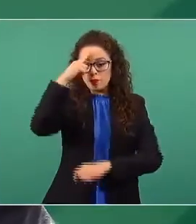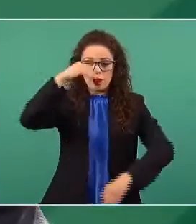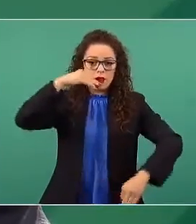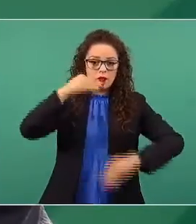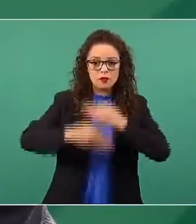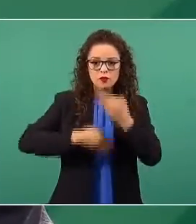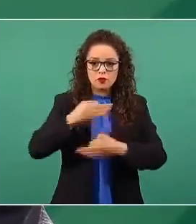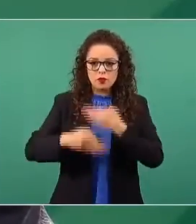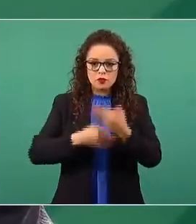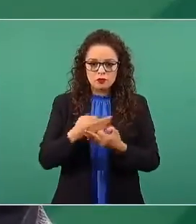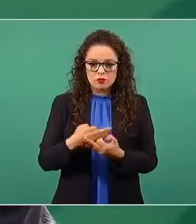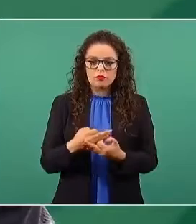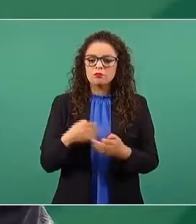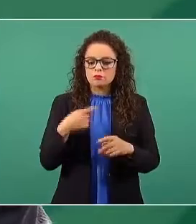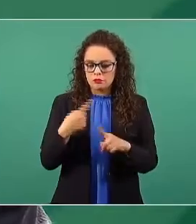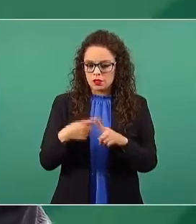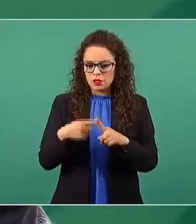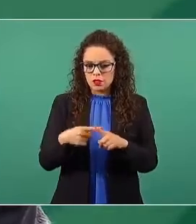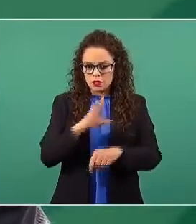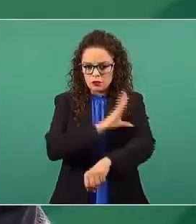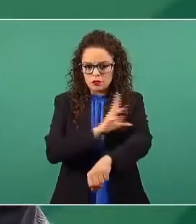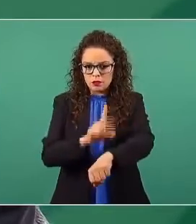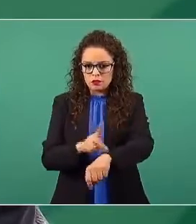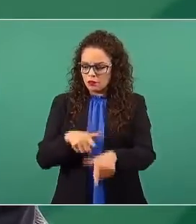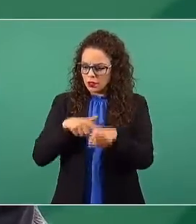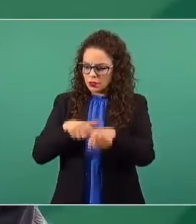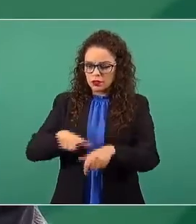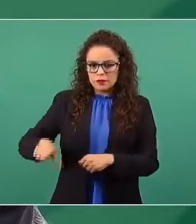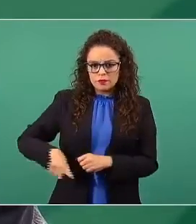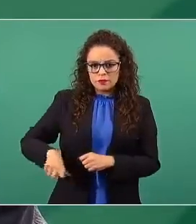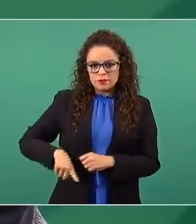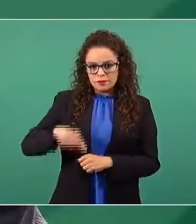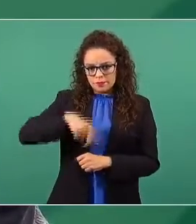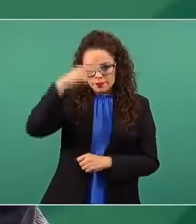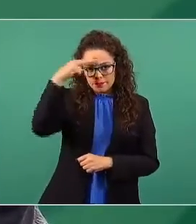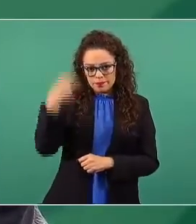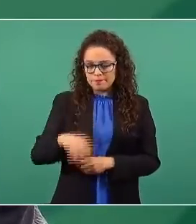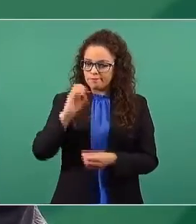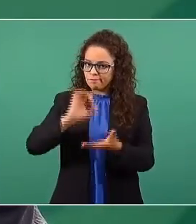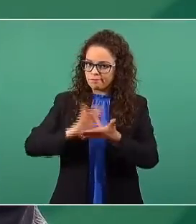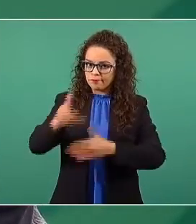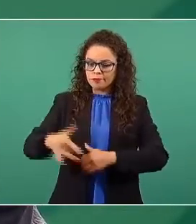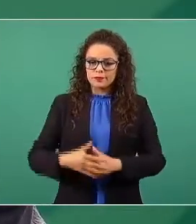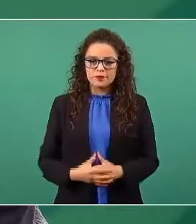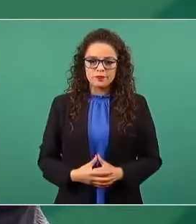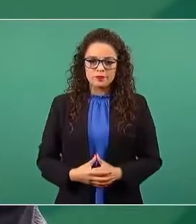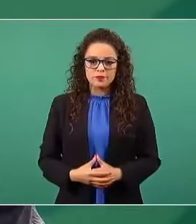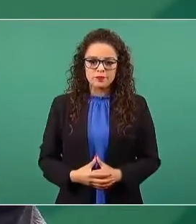seguirá coordinando y ejecutando el Gobierno de México. Muchas gracias.